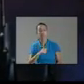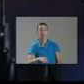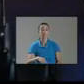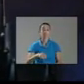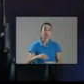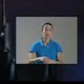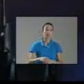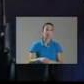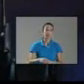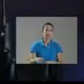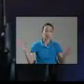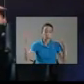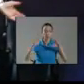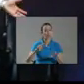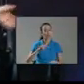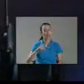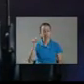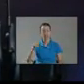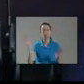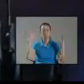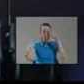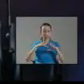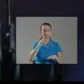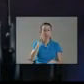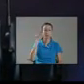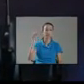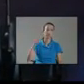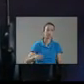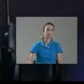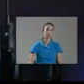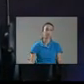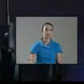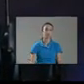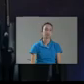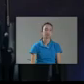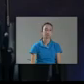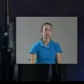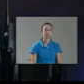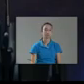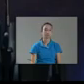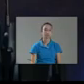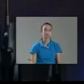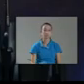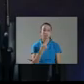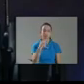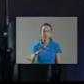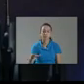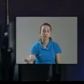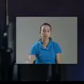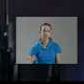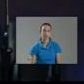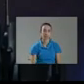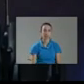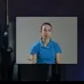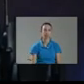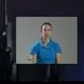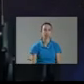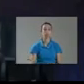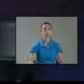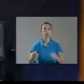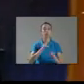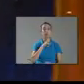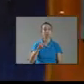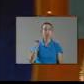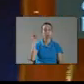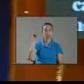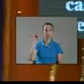volver a poner. Le van a pagar todo lo que le debían. Y más encima le van a subir el sueldo. ¿Por qué? Porque le va a ir bien. Ahora,